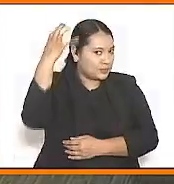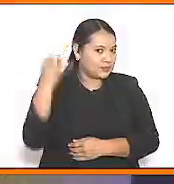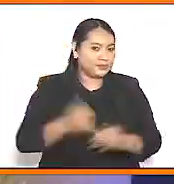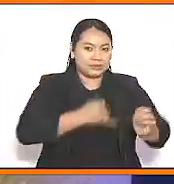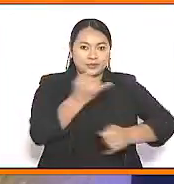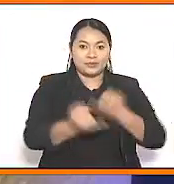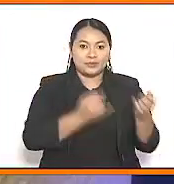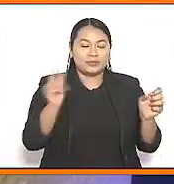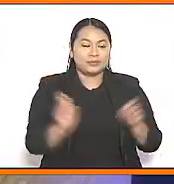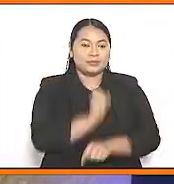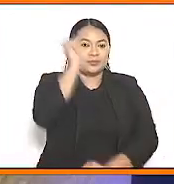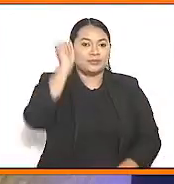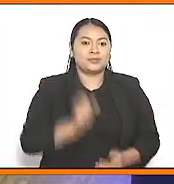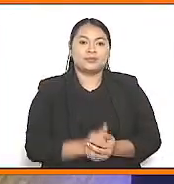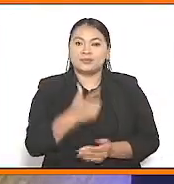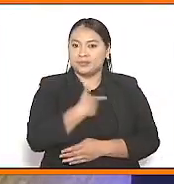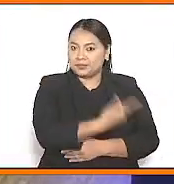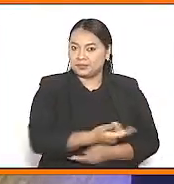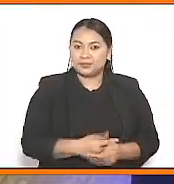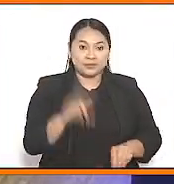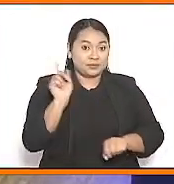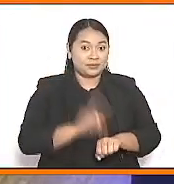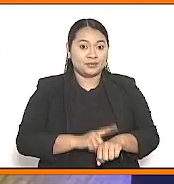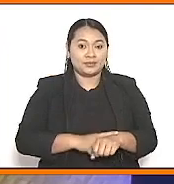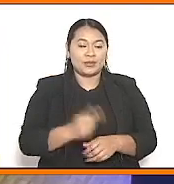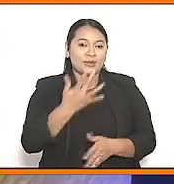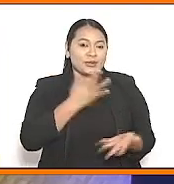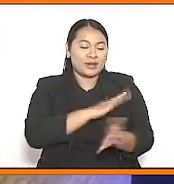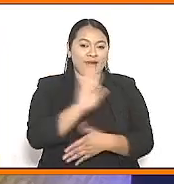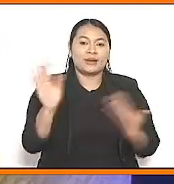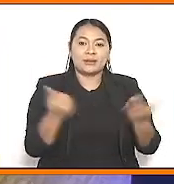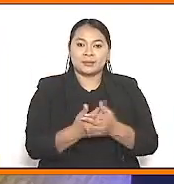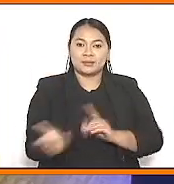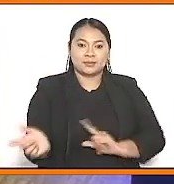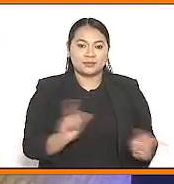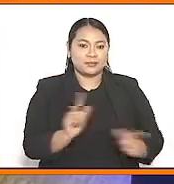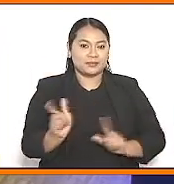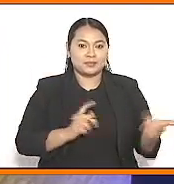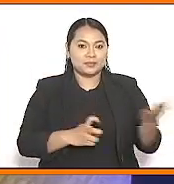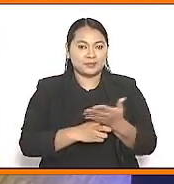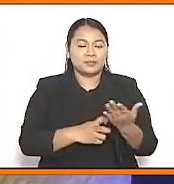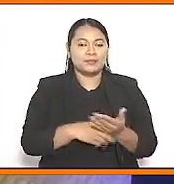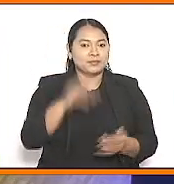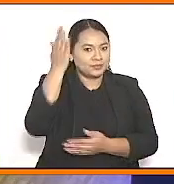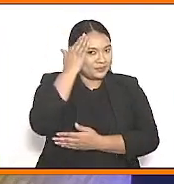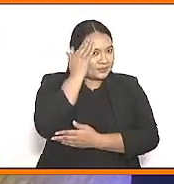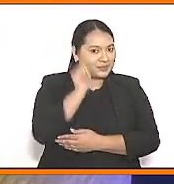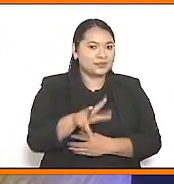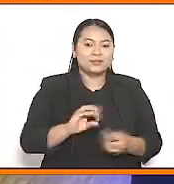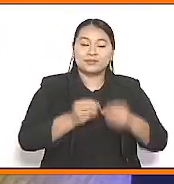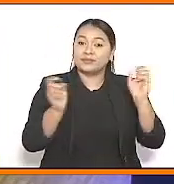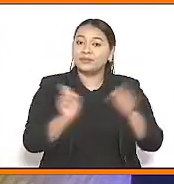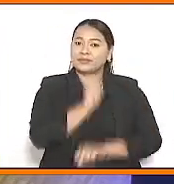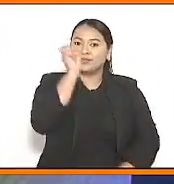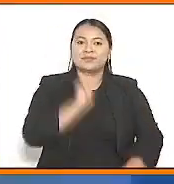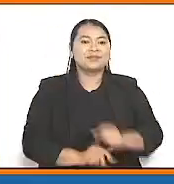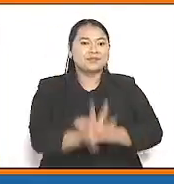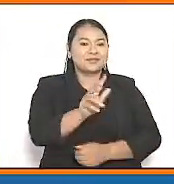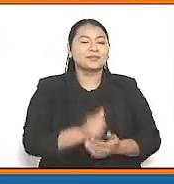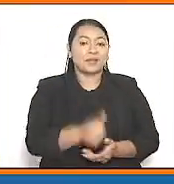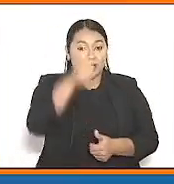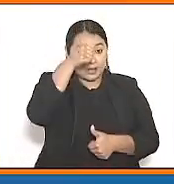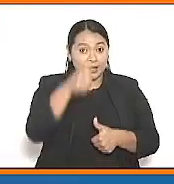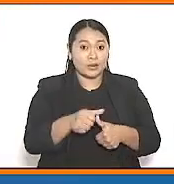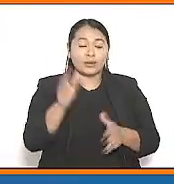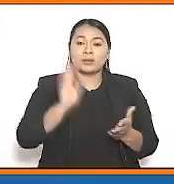ganar. Gracias, Tatiana. Te deseo muchísima suerte. Ten tu boleto en mano porque se vienen tus tres números favorecidos para pegar tres. Recuerda